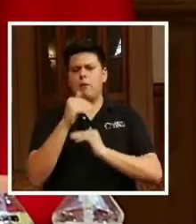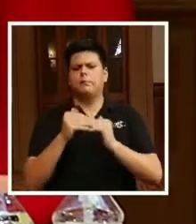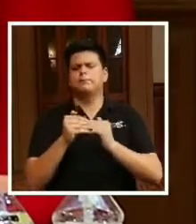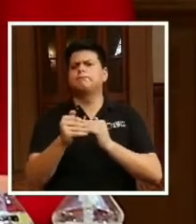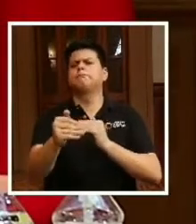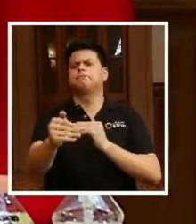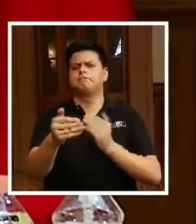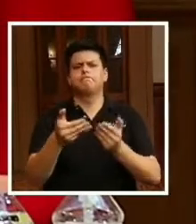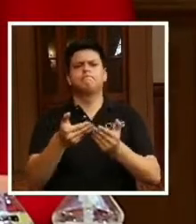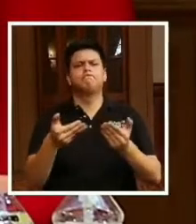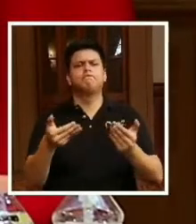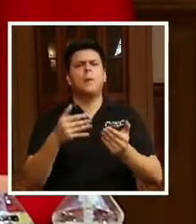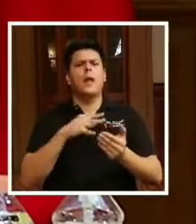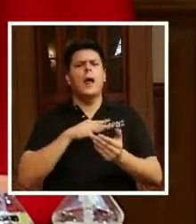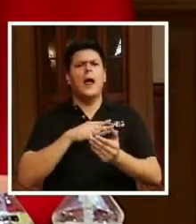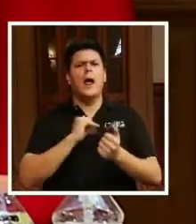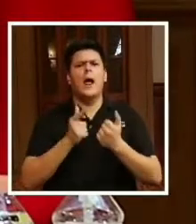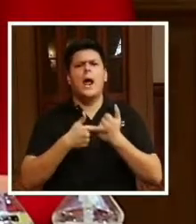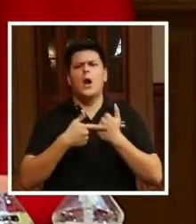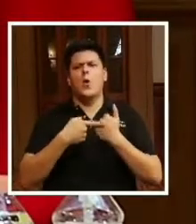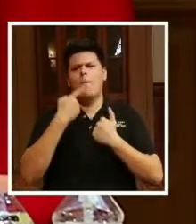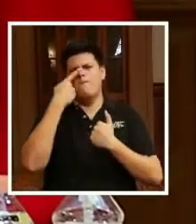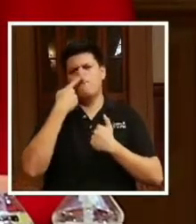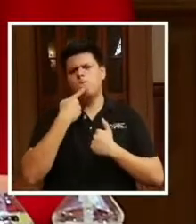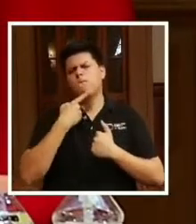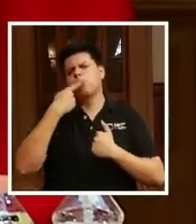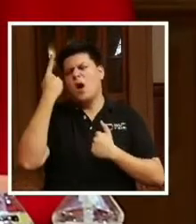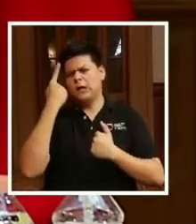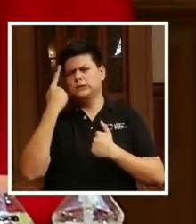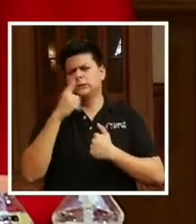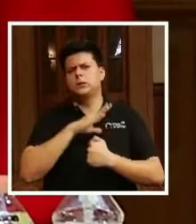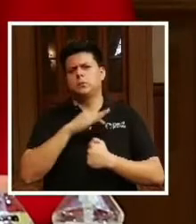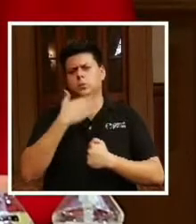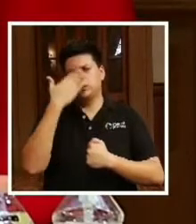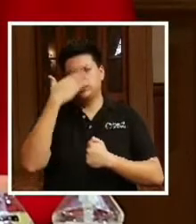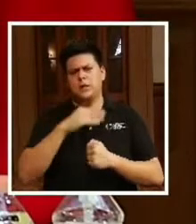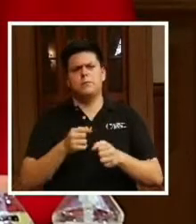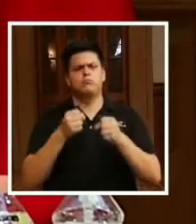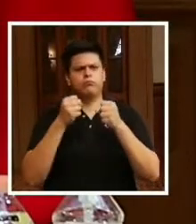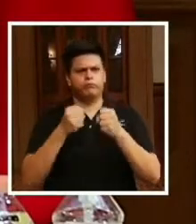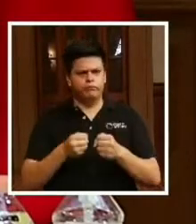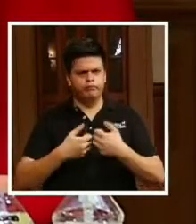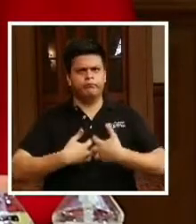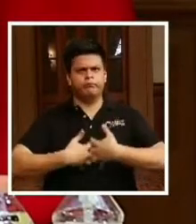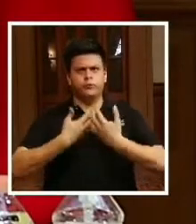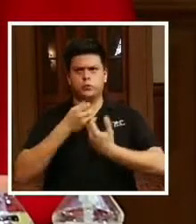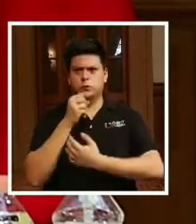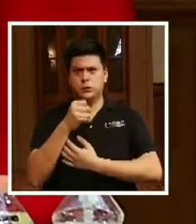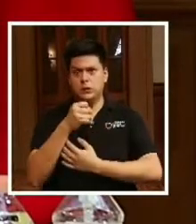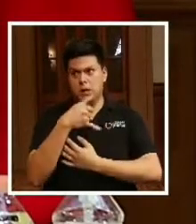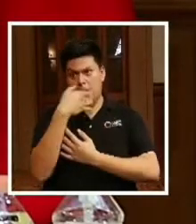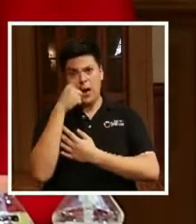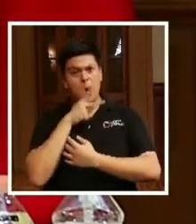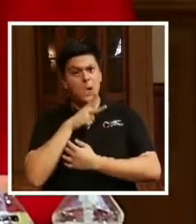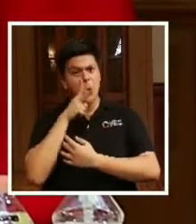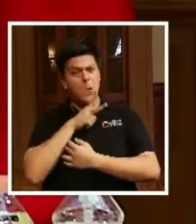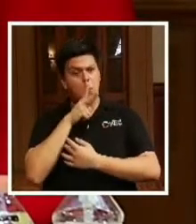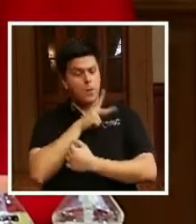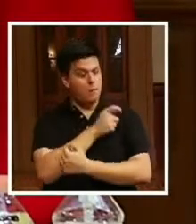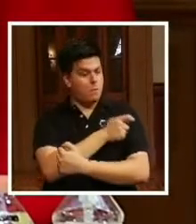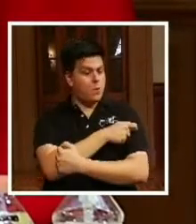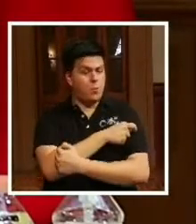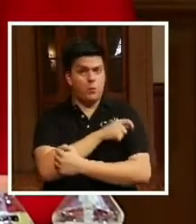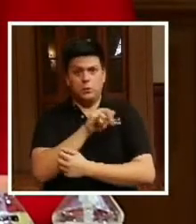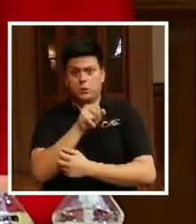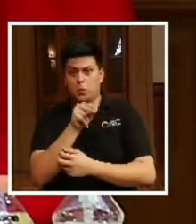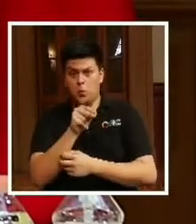entonces hay una manera relativamente sencilla segura y efectiva de saber si esta vacuna fue aplicada o